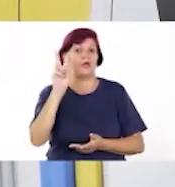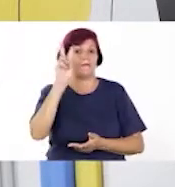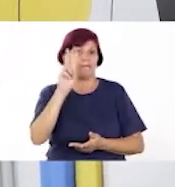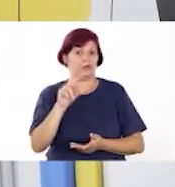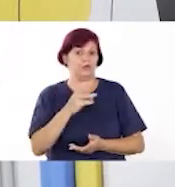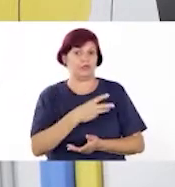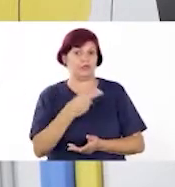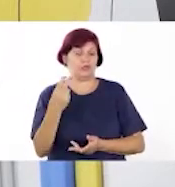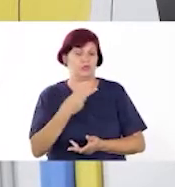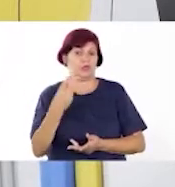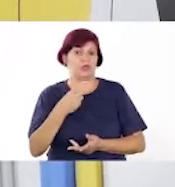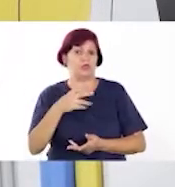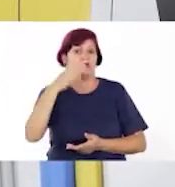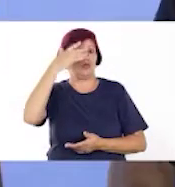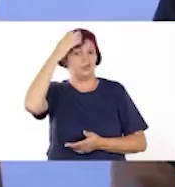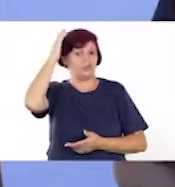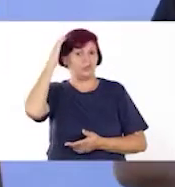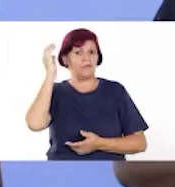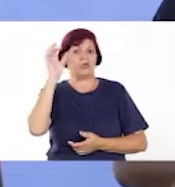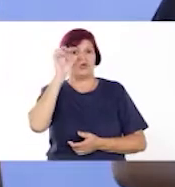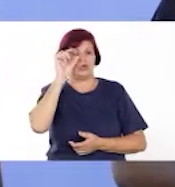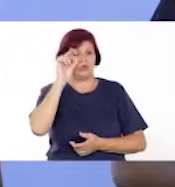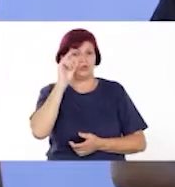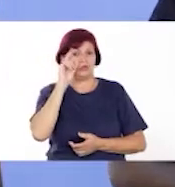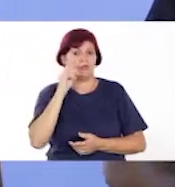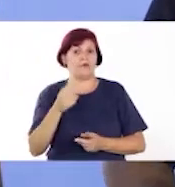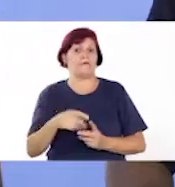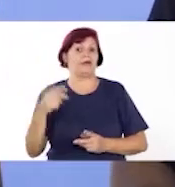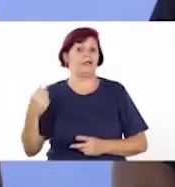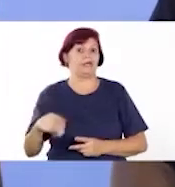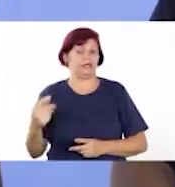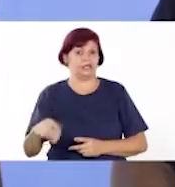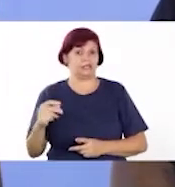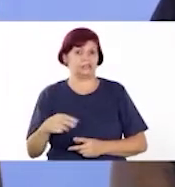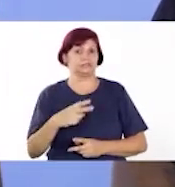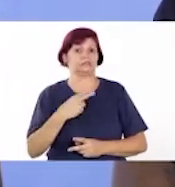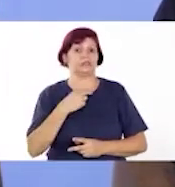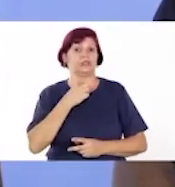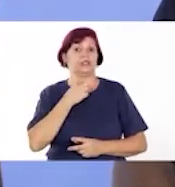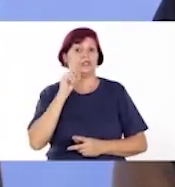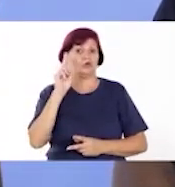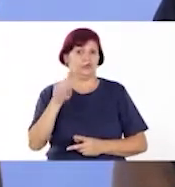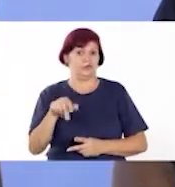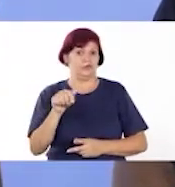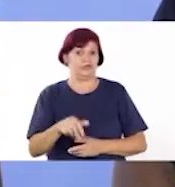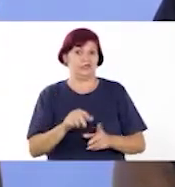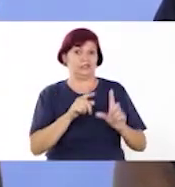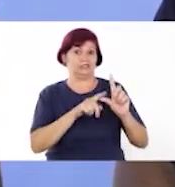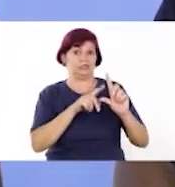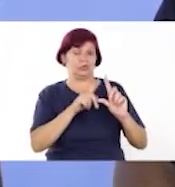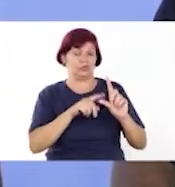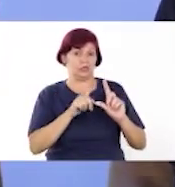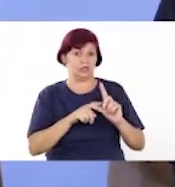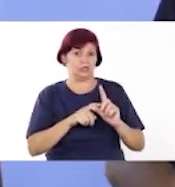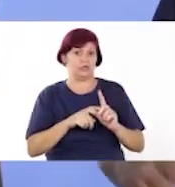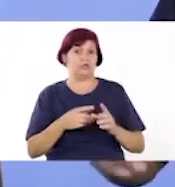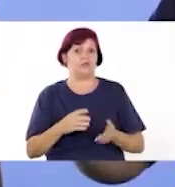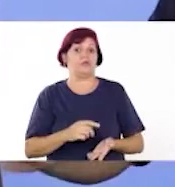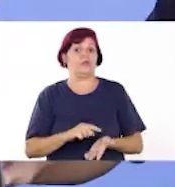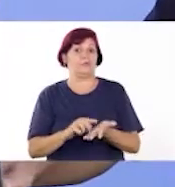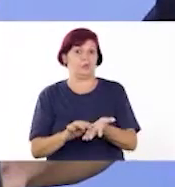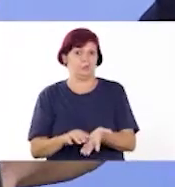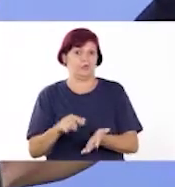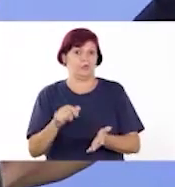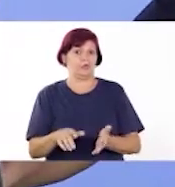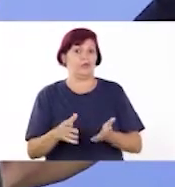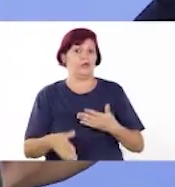una valoración de ambas figuras. Para ejercitarse y autoevaluarse en estos contenidos, le proponemos las